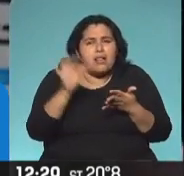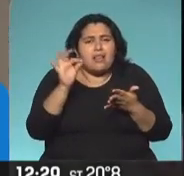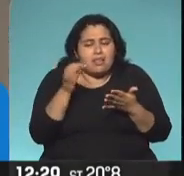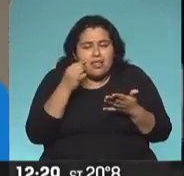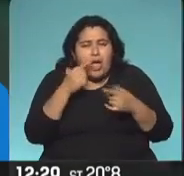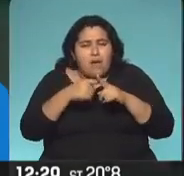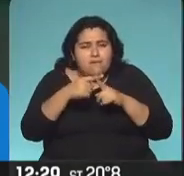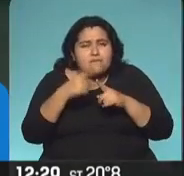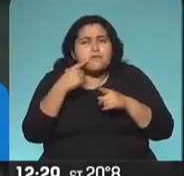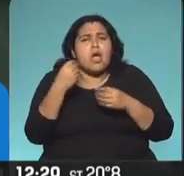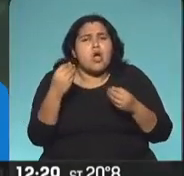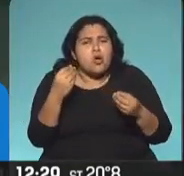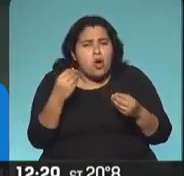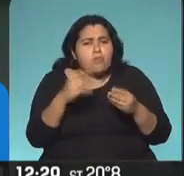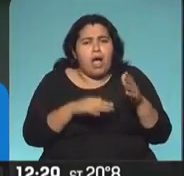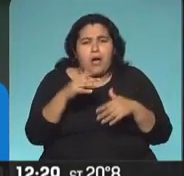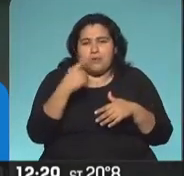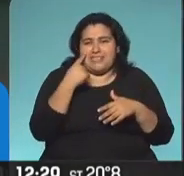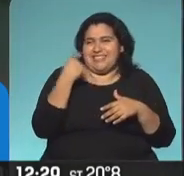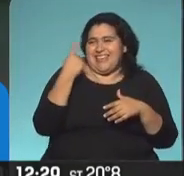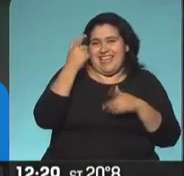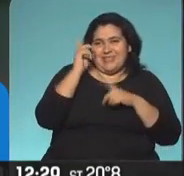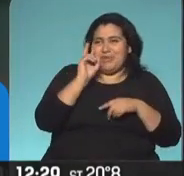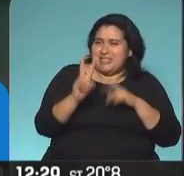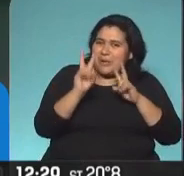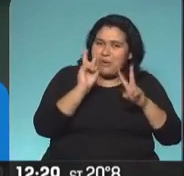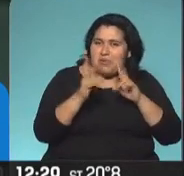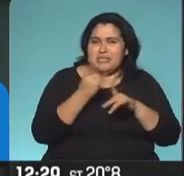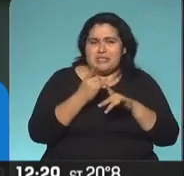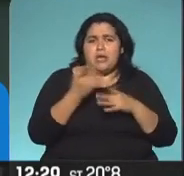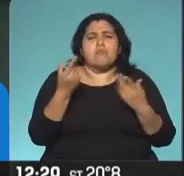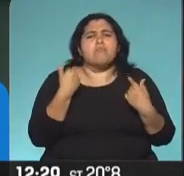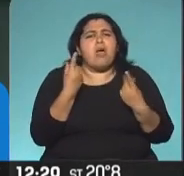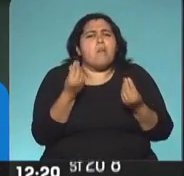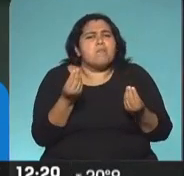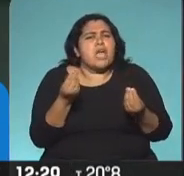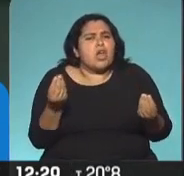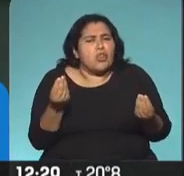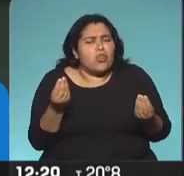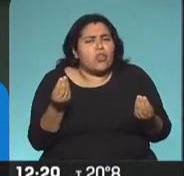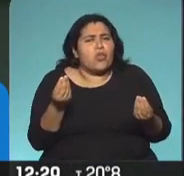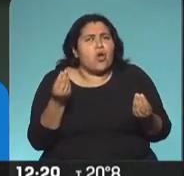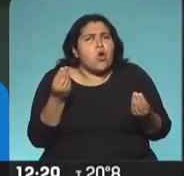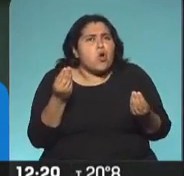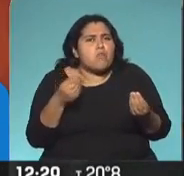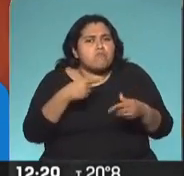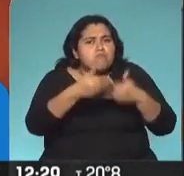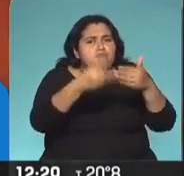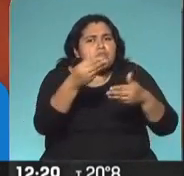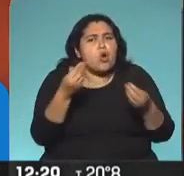convivido o estado o cerca de una persona con diabetes y cuál es el miedo que hay que tenerle esta enfermedad cómo puede avanzar